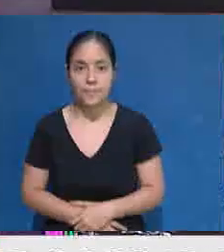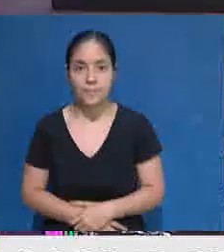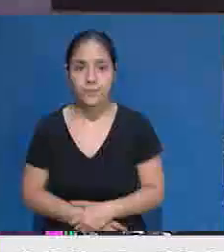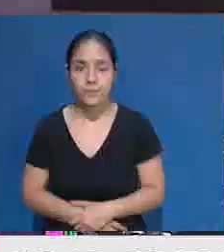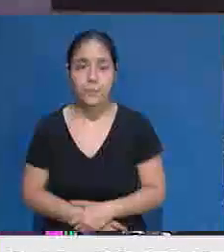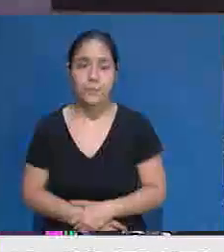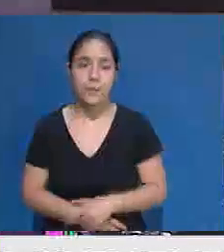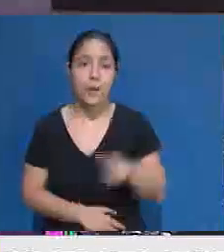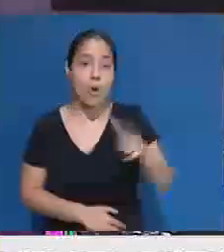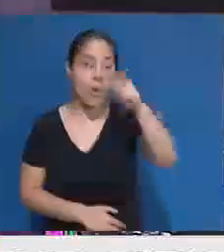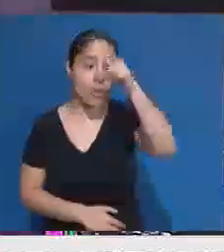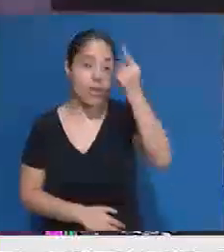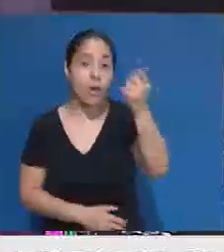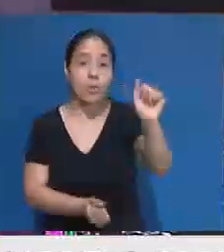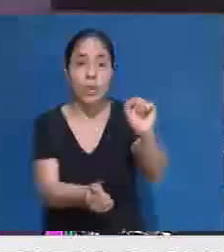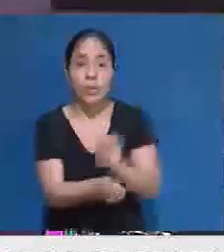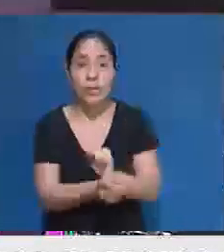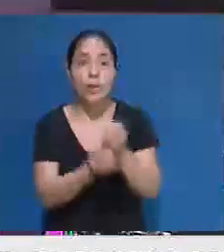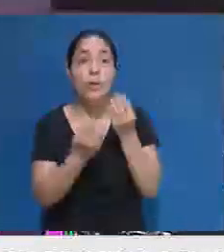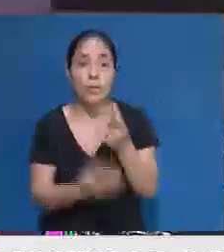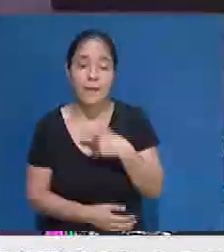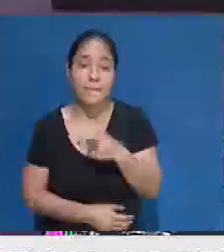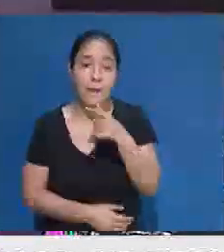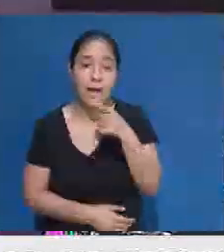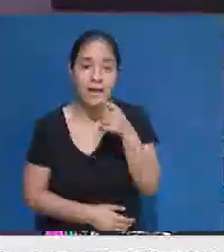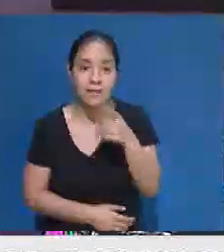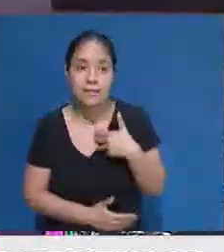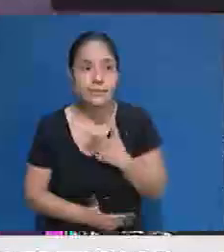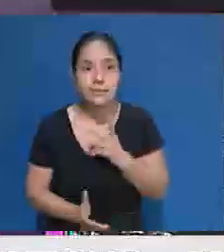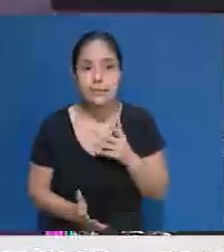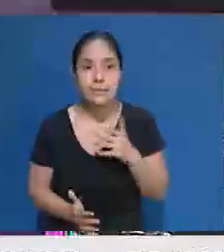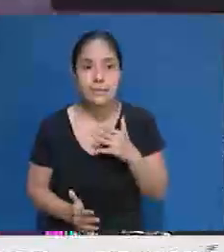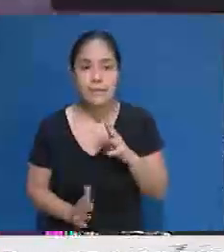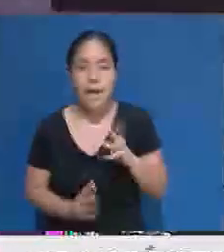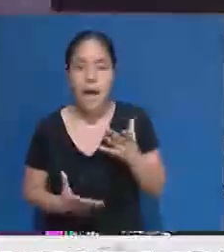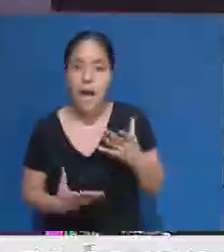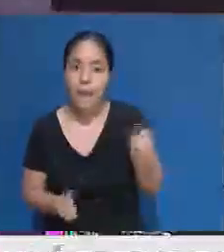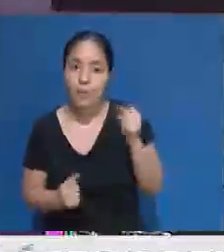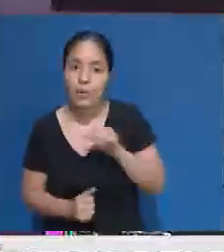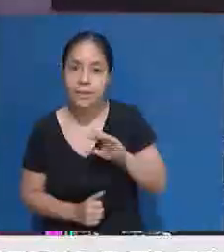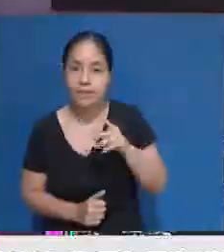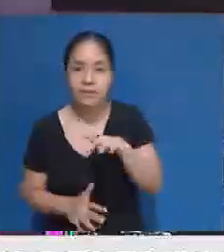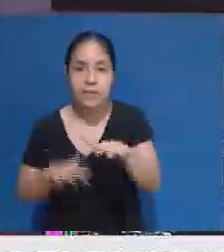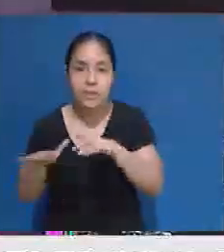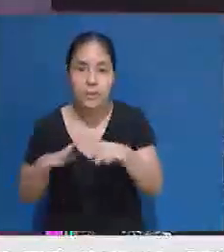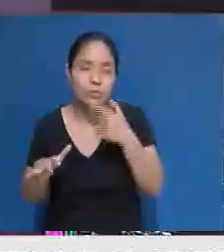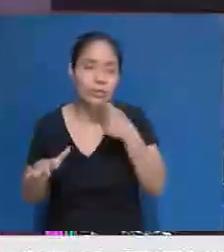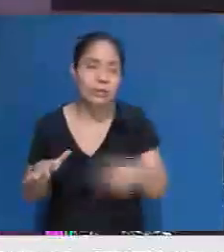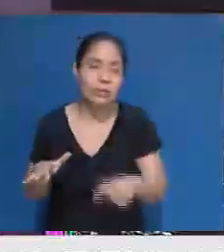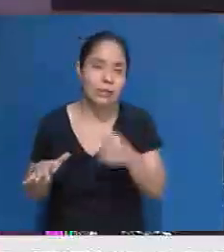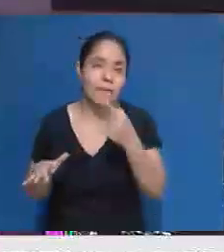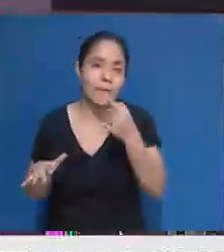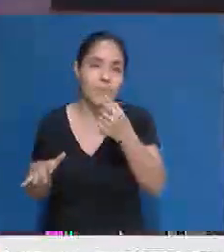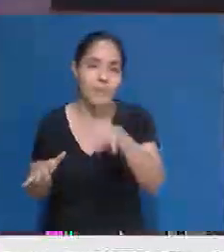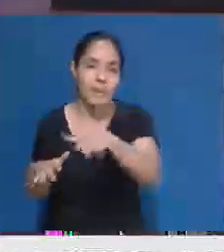Bueno, un policía fue detenido por haberse aprovechado de una desgracia, de una situación muy triste en un operativo en el barrio La Estanzuela, Seba.